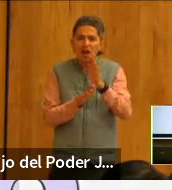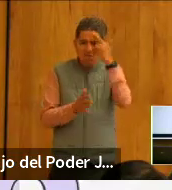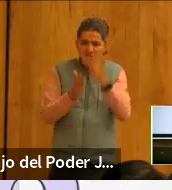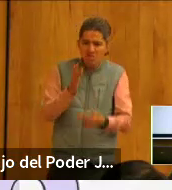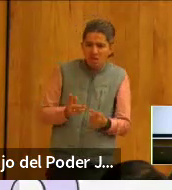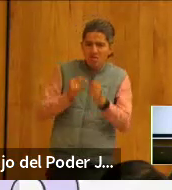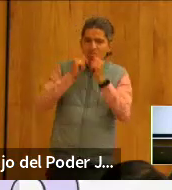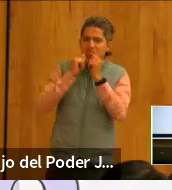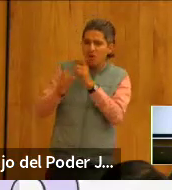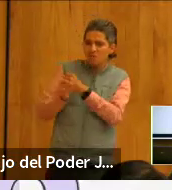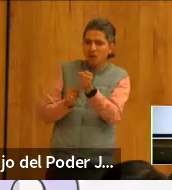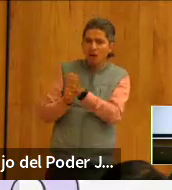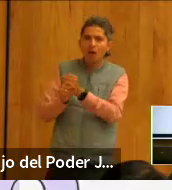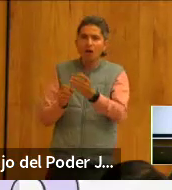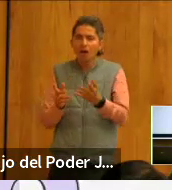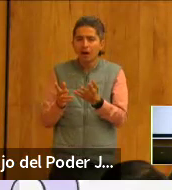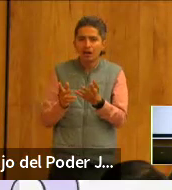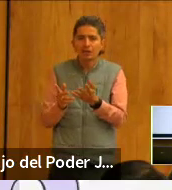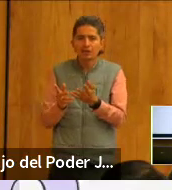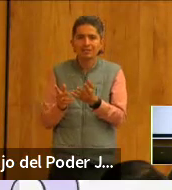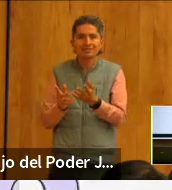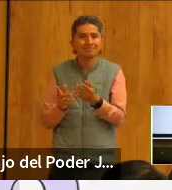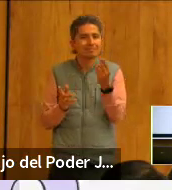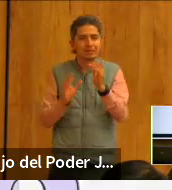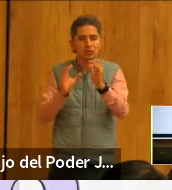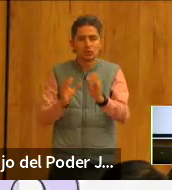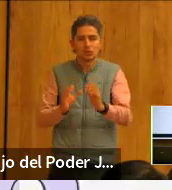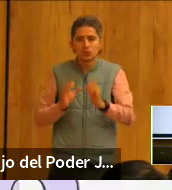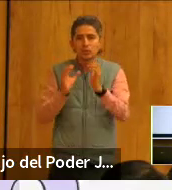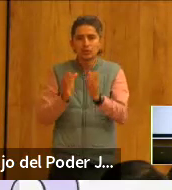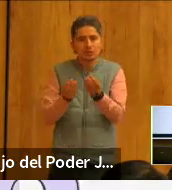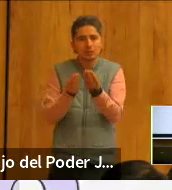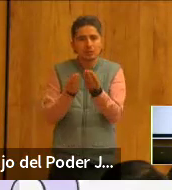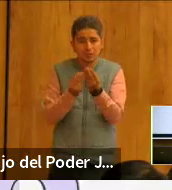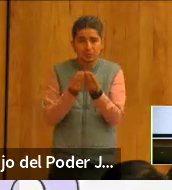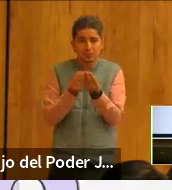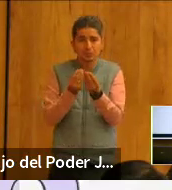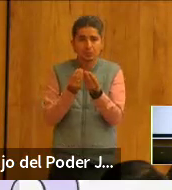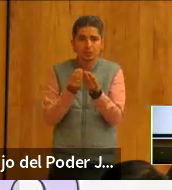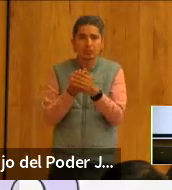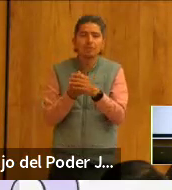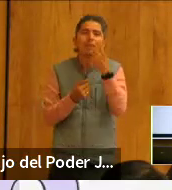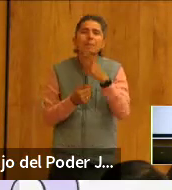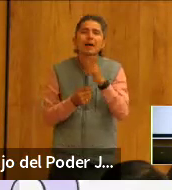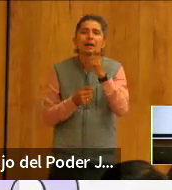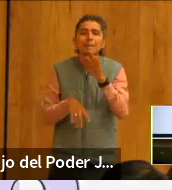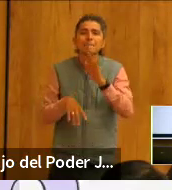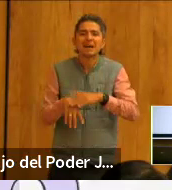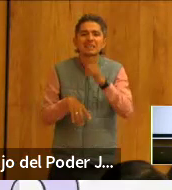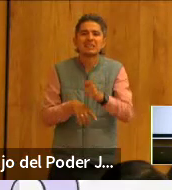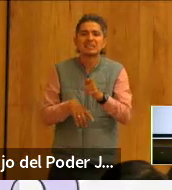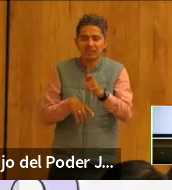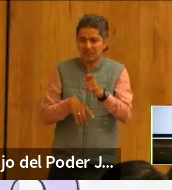violenta, incapaz. Creo que tenemos que tener muchísimo cuidado para no darle más poder